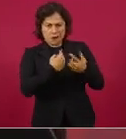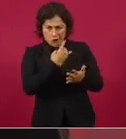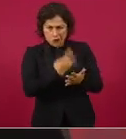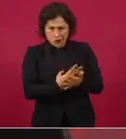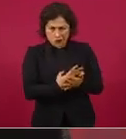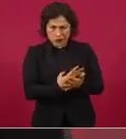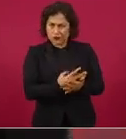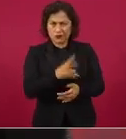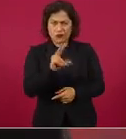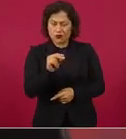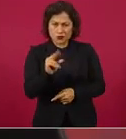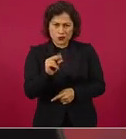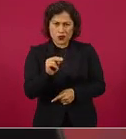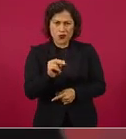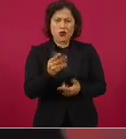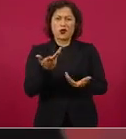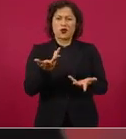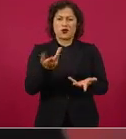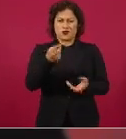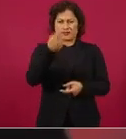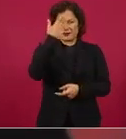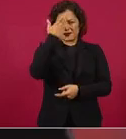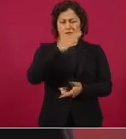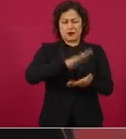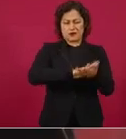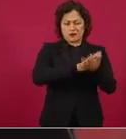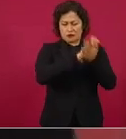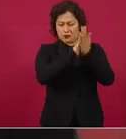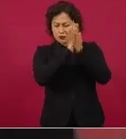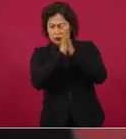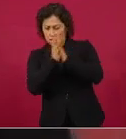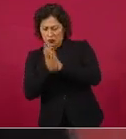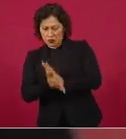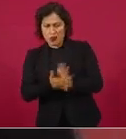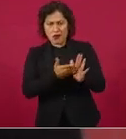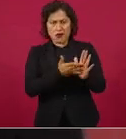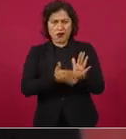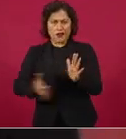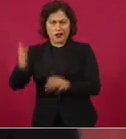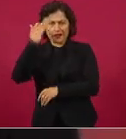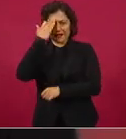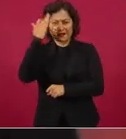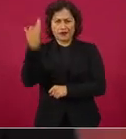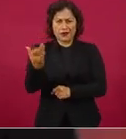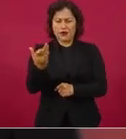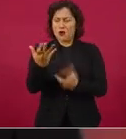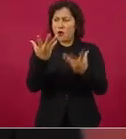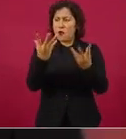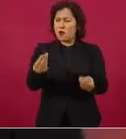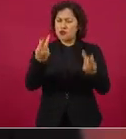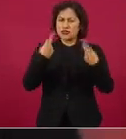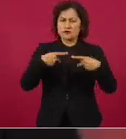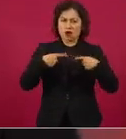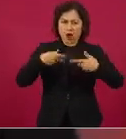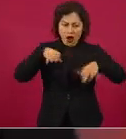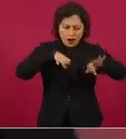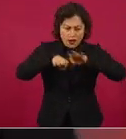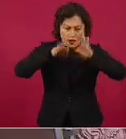sino al proyecto de transformación que estamos llevando a cabo millones de mexicanos para acabar